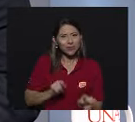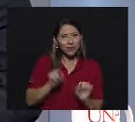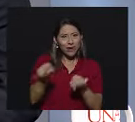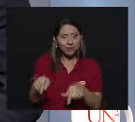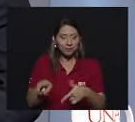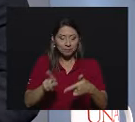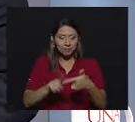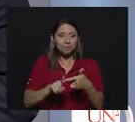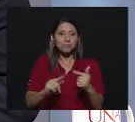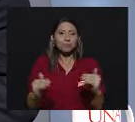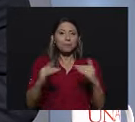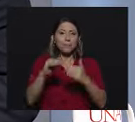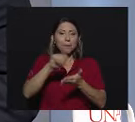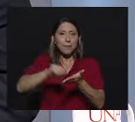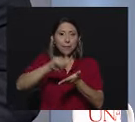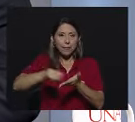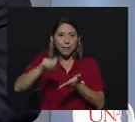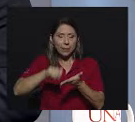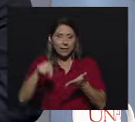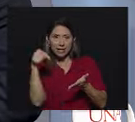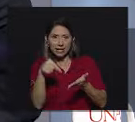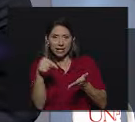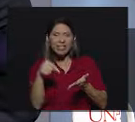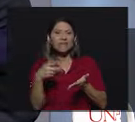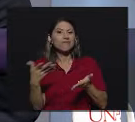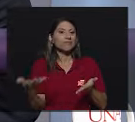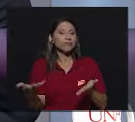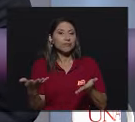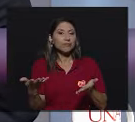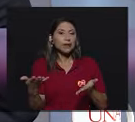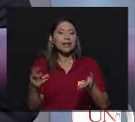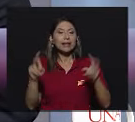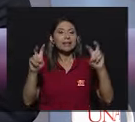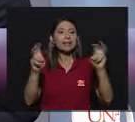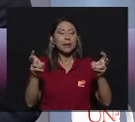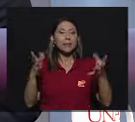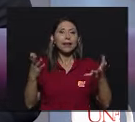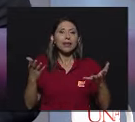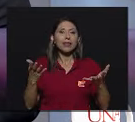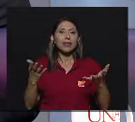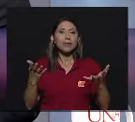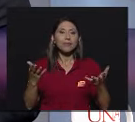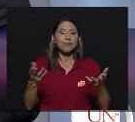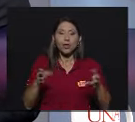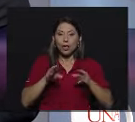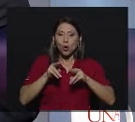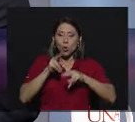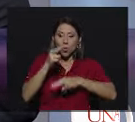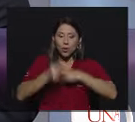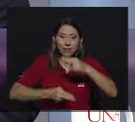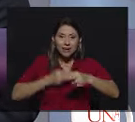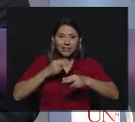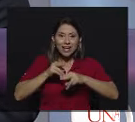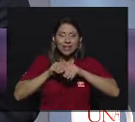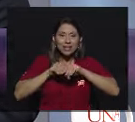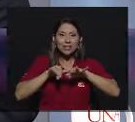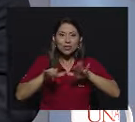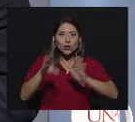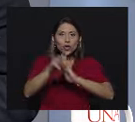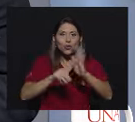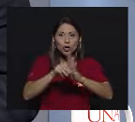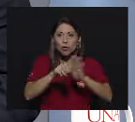de primaria, por ejemplo, estamos señalando un tema importante que es el tema de la universalización del